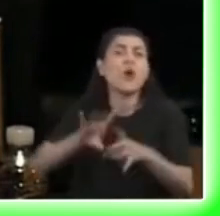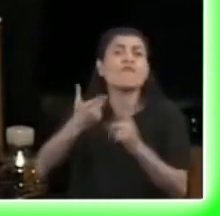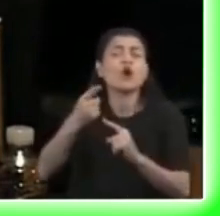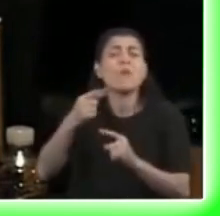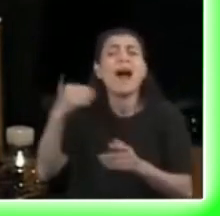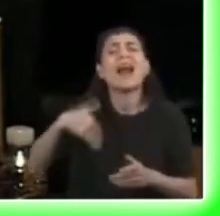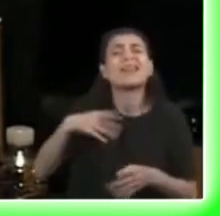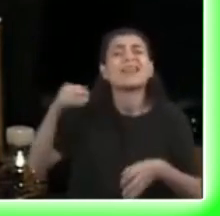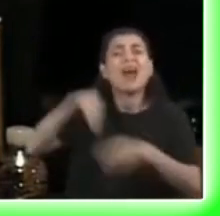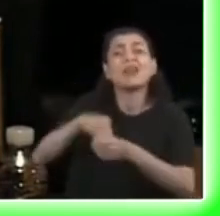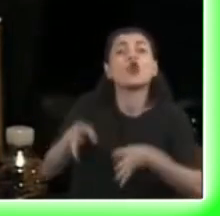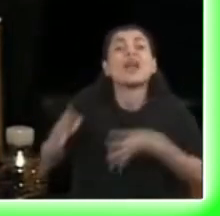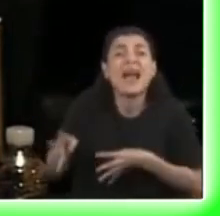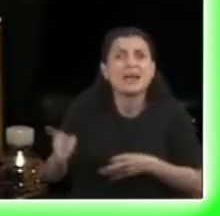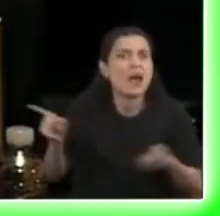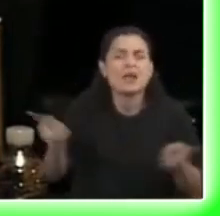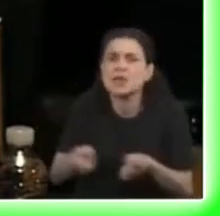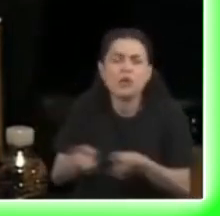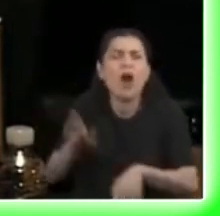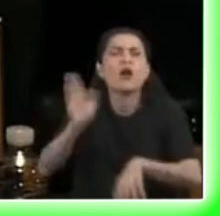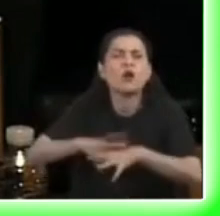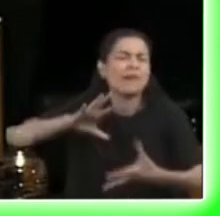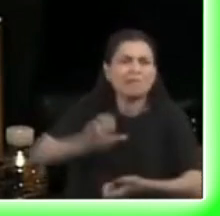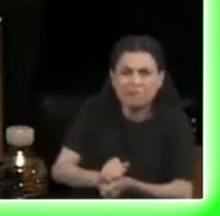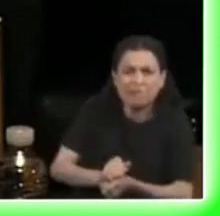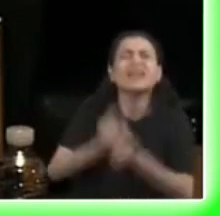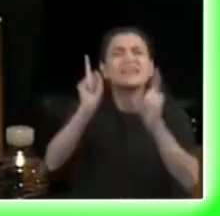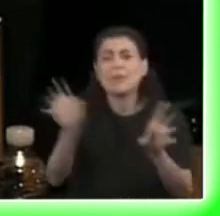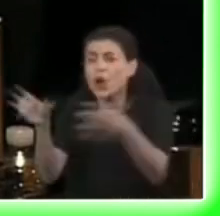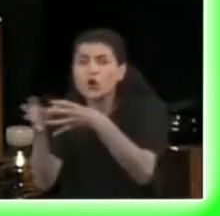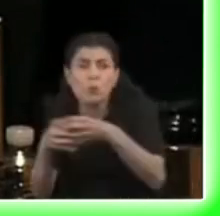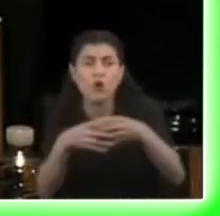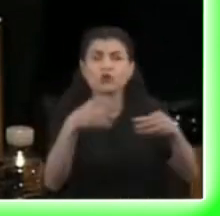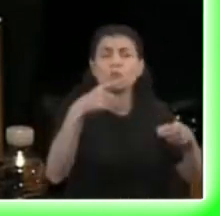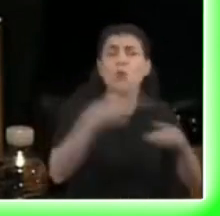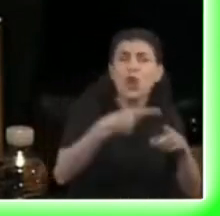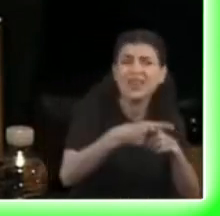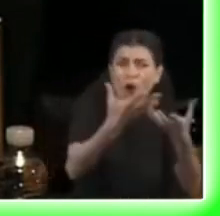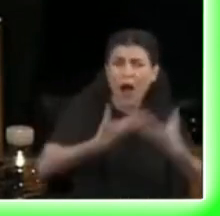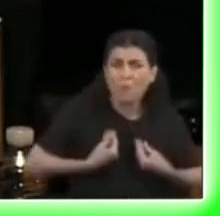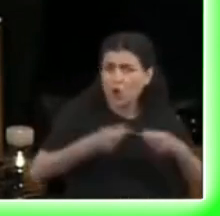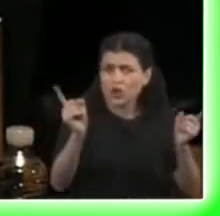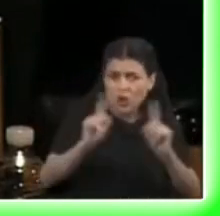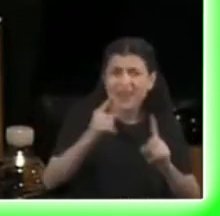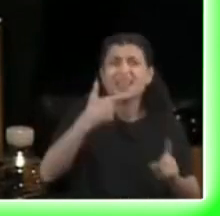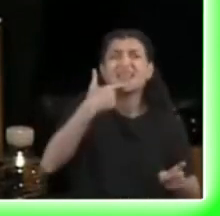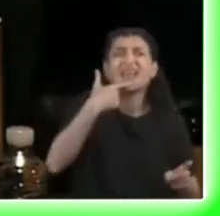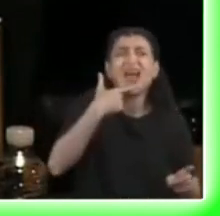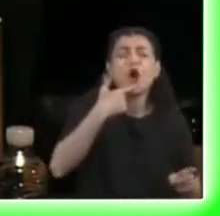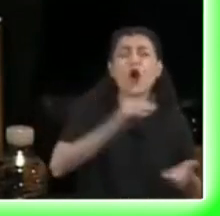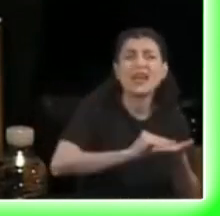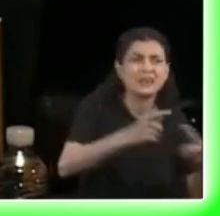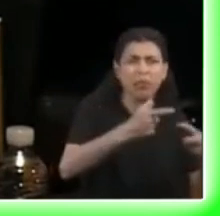porque tenemos que hacerlo siendo la presidencia con menor apoyo político de la historia, o sea, el gobierno con menos diputados, menos senadores,